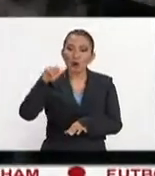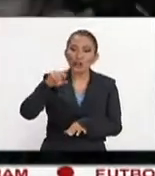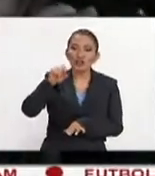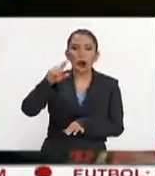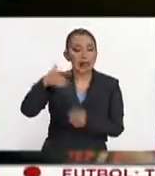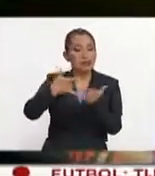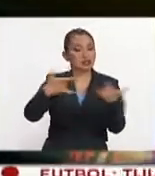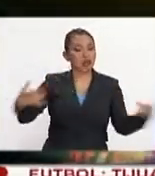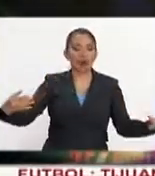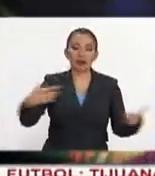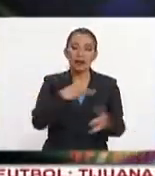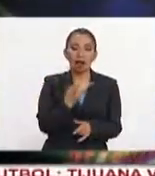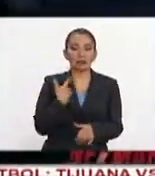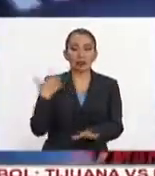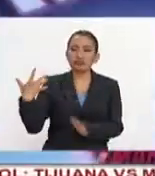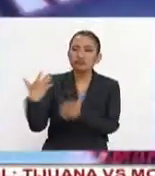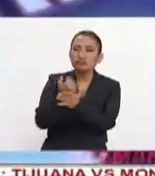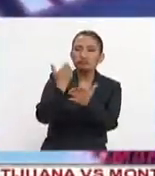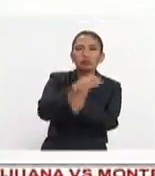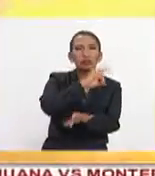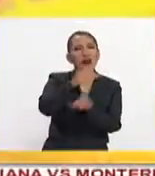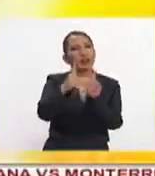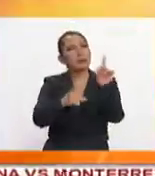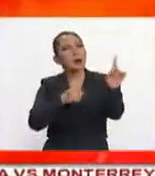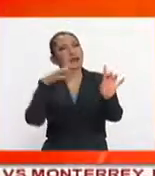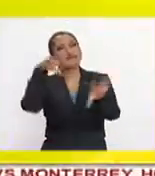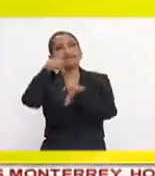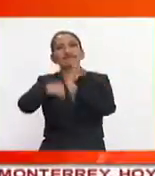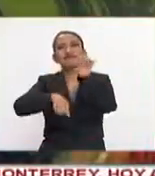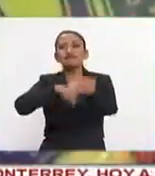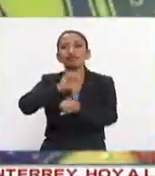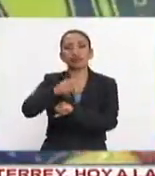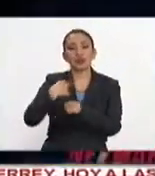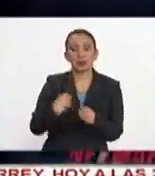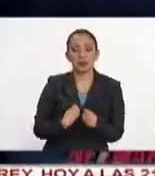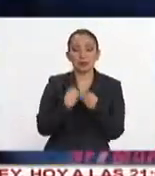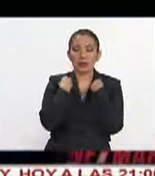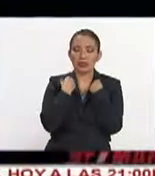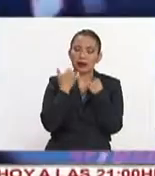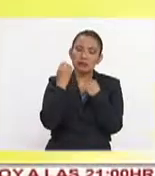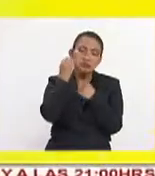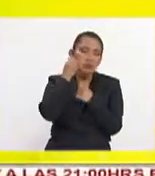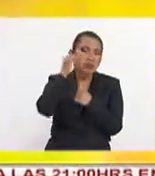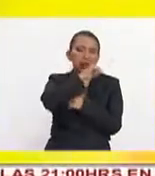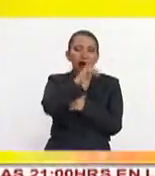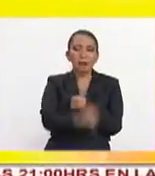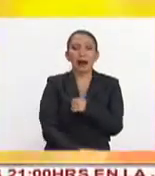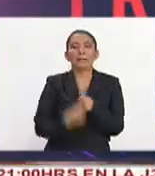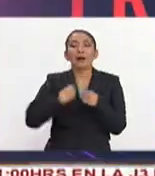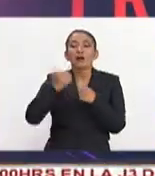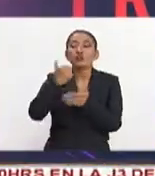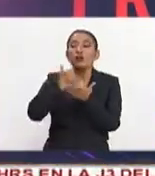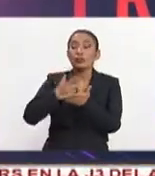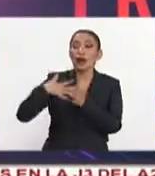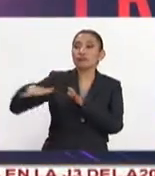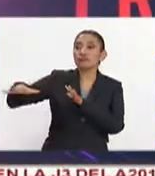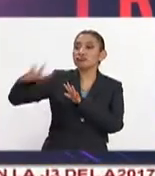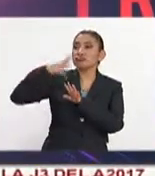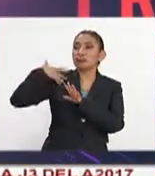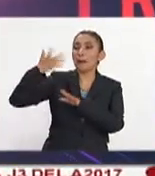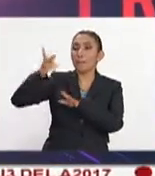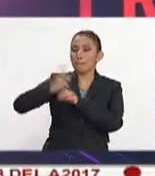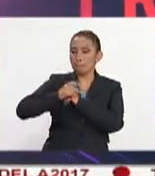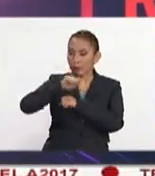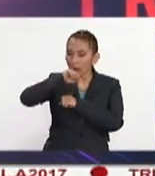quedado para la historia. He conquistado todo lo que un deportista puede conquistar. He vivido momentos inolvidables. Vivo en una ciudad que es más que una ciudad, es una